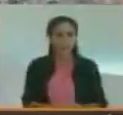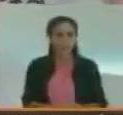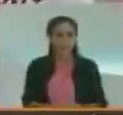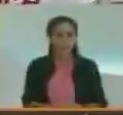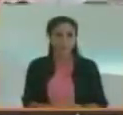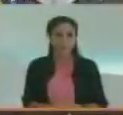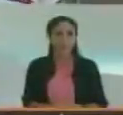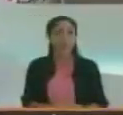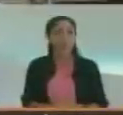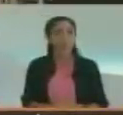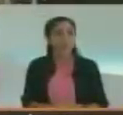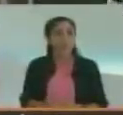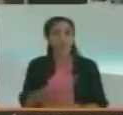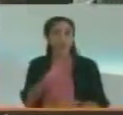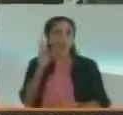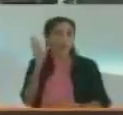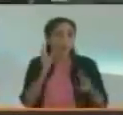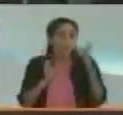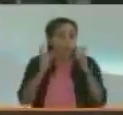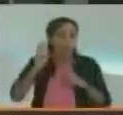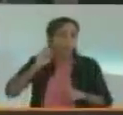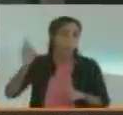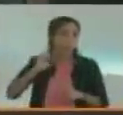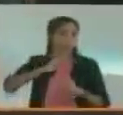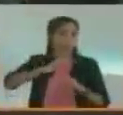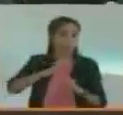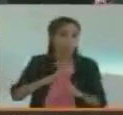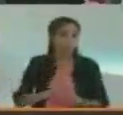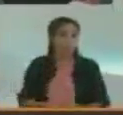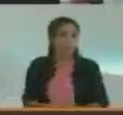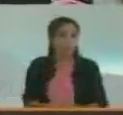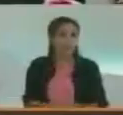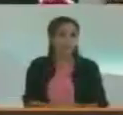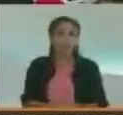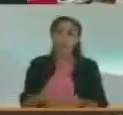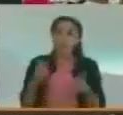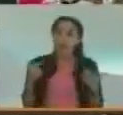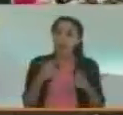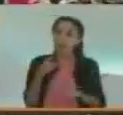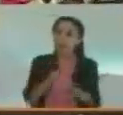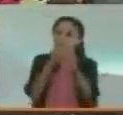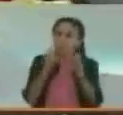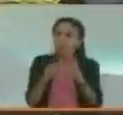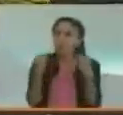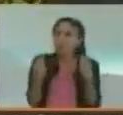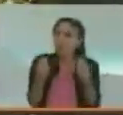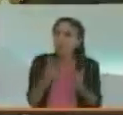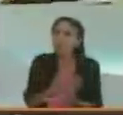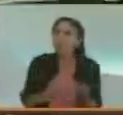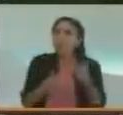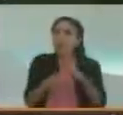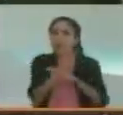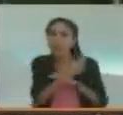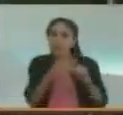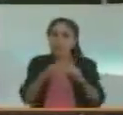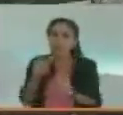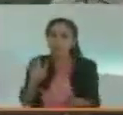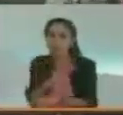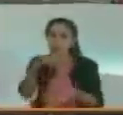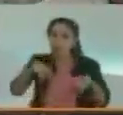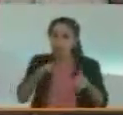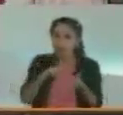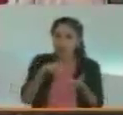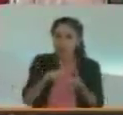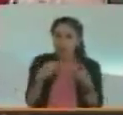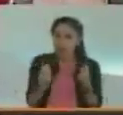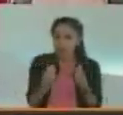Al sonido de la Diana Carabobo. ¿Cómo está la maquinaria del 4x4 en Carabobo?